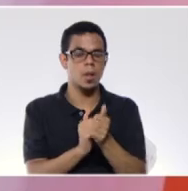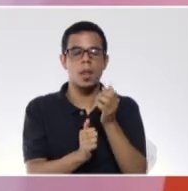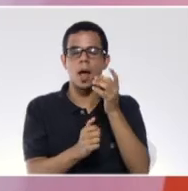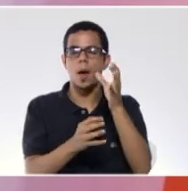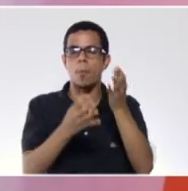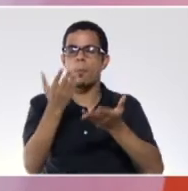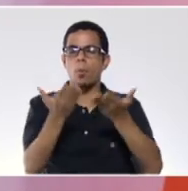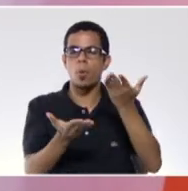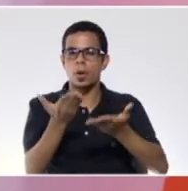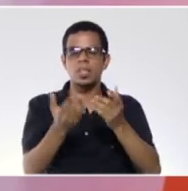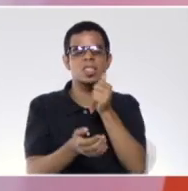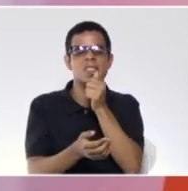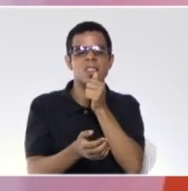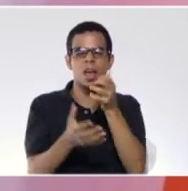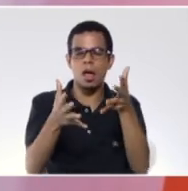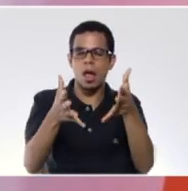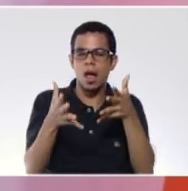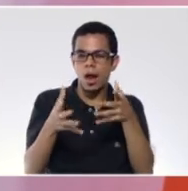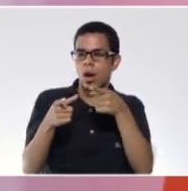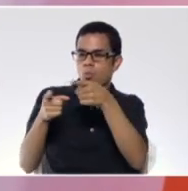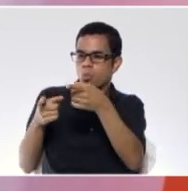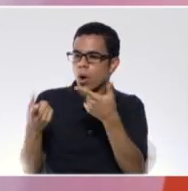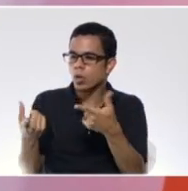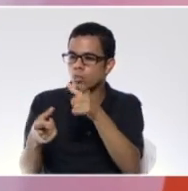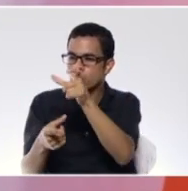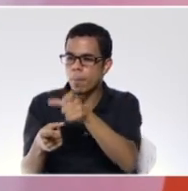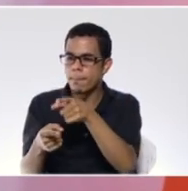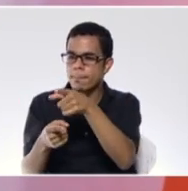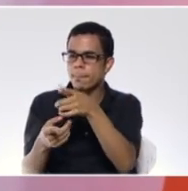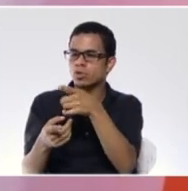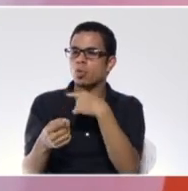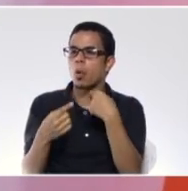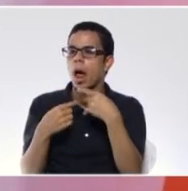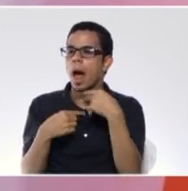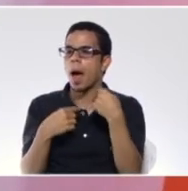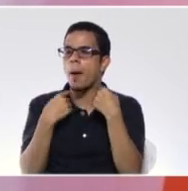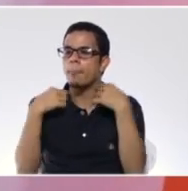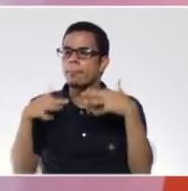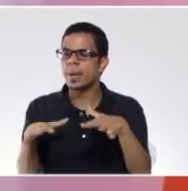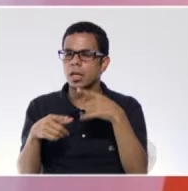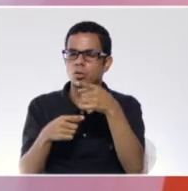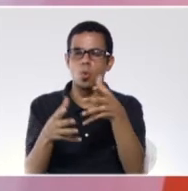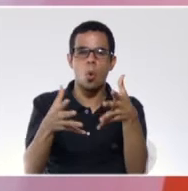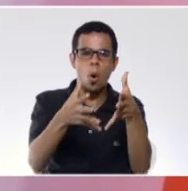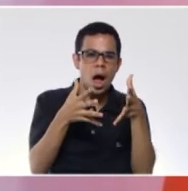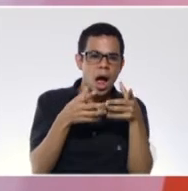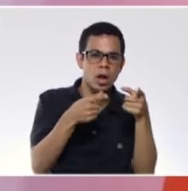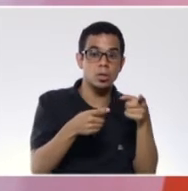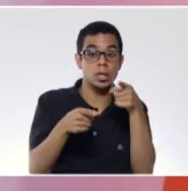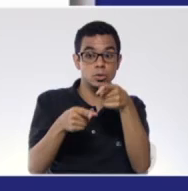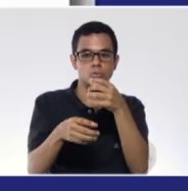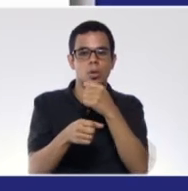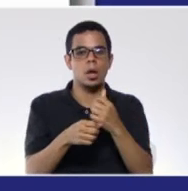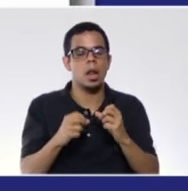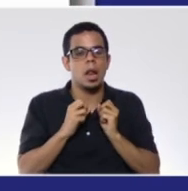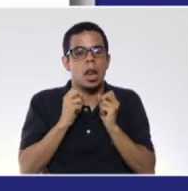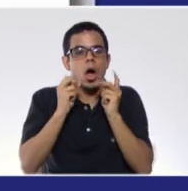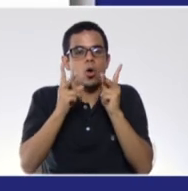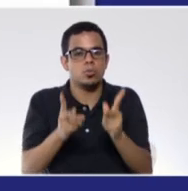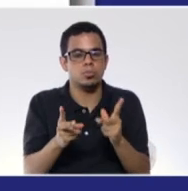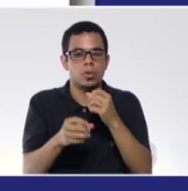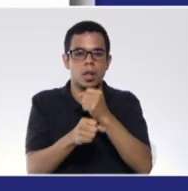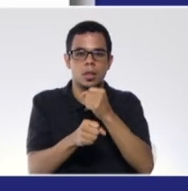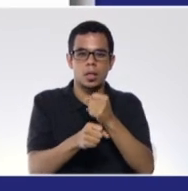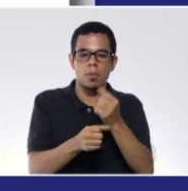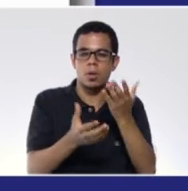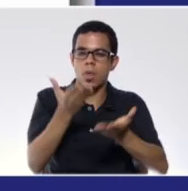probabilidad. ¿Quién puede ganar? Ajá, ¿cuántos juegos lleva ganado? ¿Cuántos juegos lleva perdido? ¿Cómo han jugado? Y eso le permite trabajar en función a la